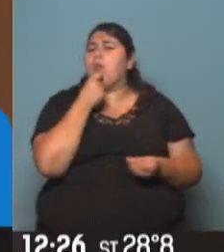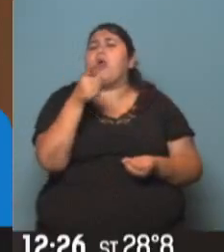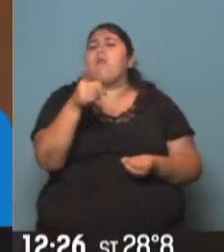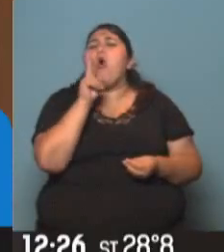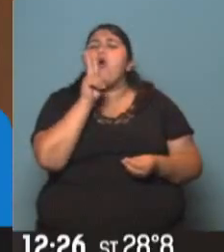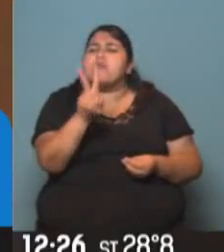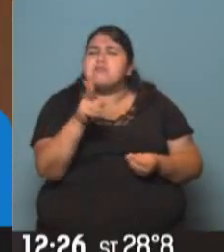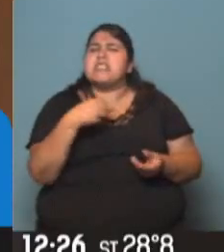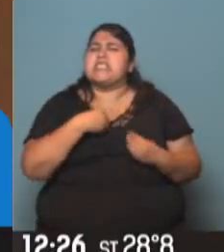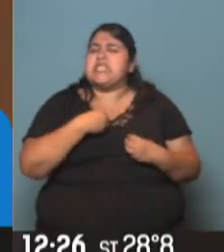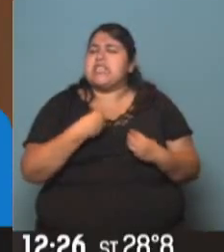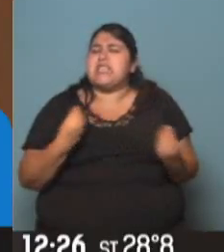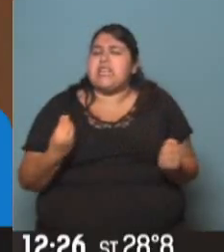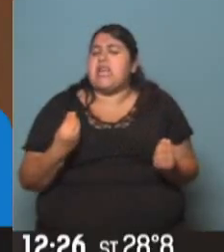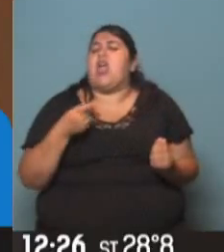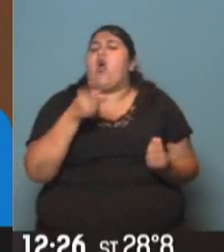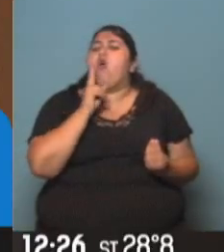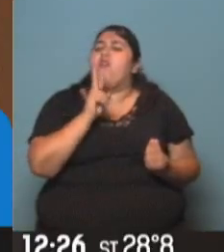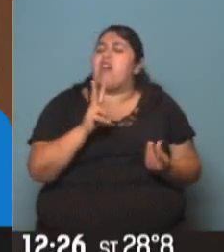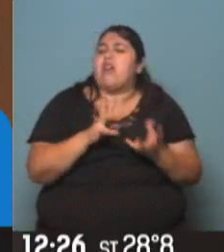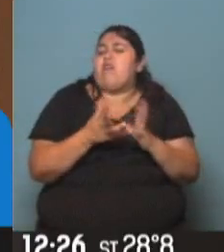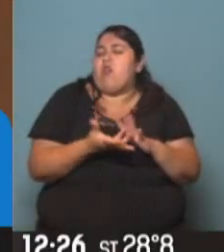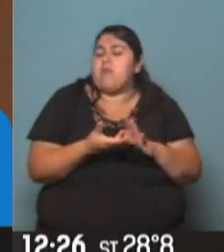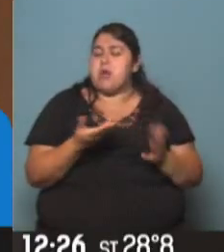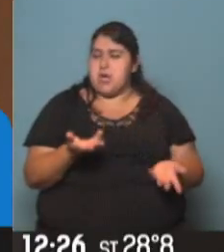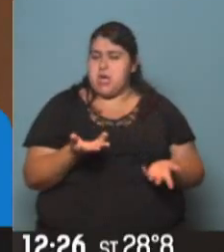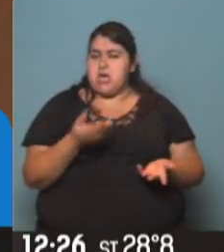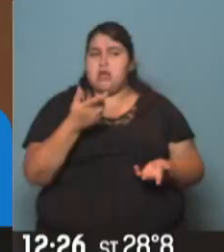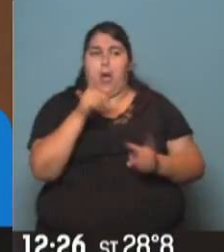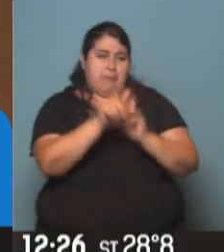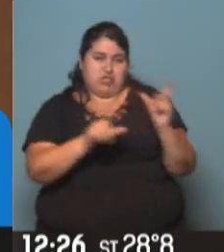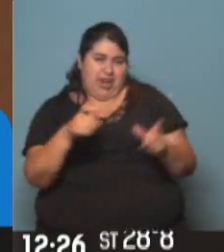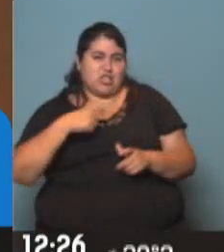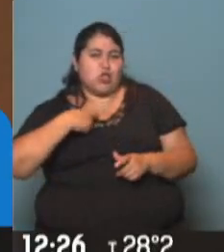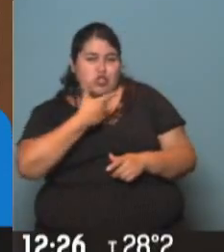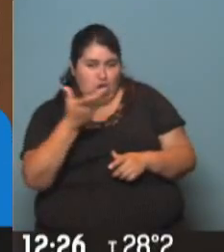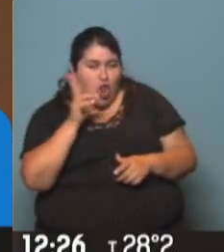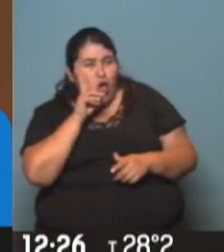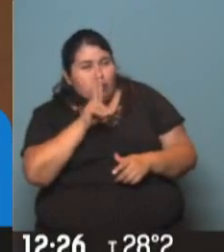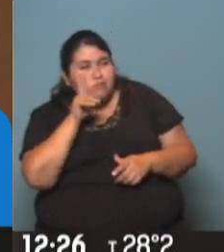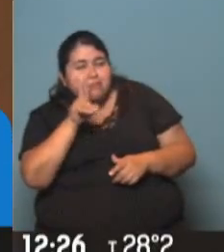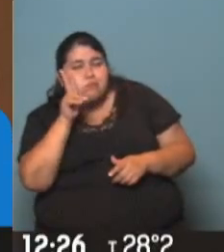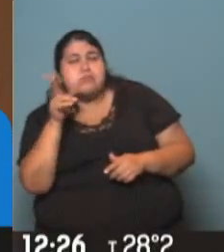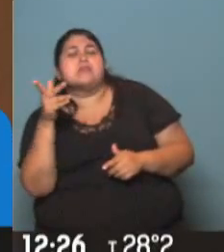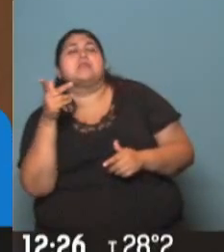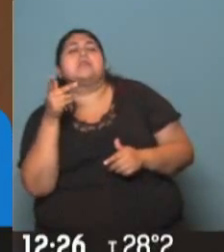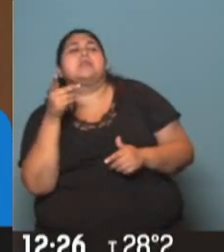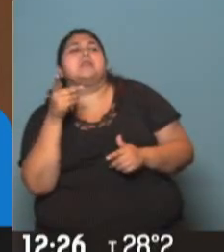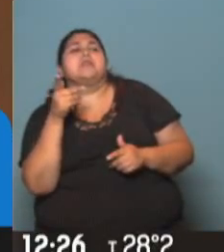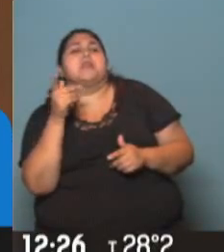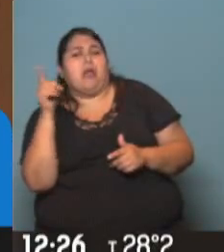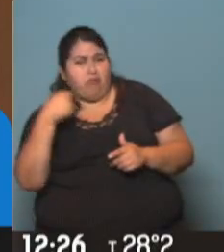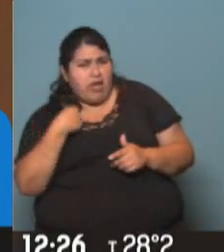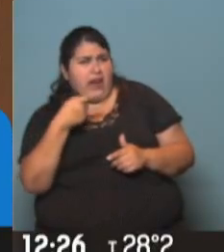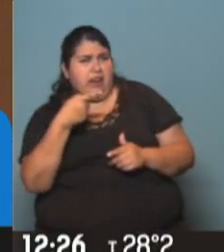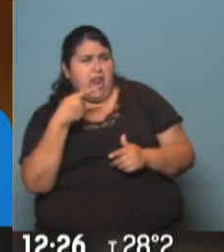qué estudiaste vos o que observan ustedes en los estudios sociólogos y demás tus colegas de que esto repercute en